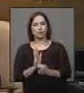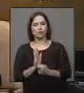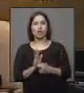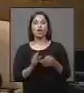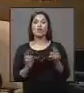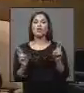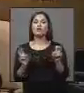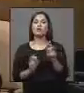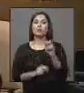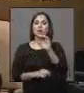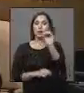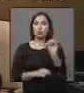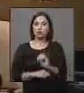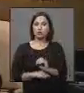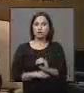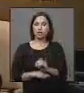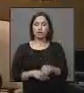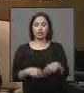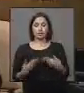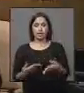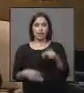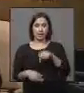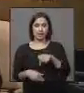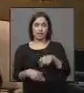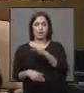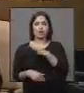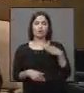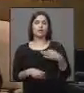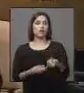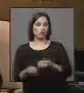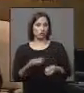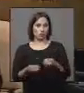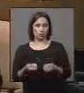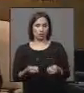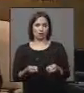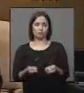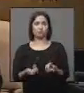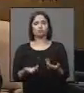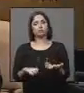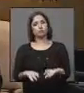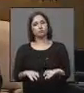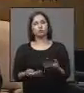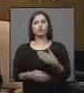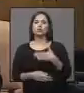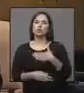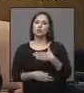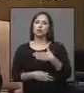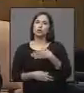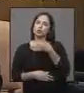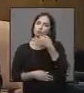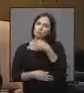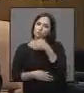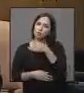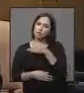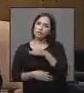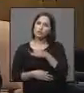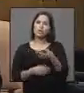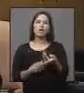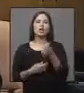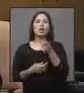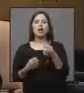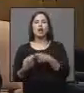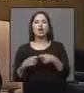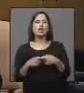está aquí en el Ministerio de Economía. Y quisiera comentar a propósito de la discusión